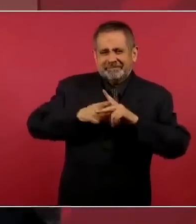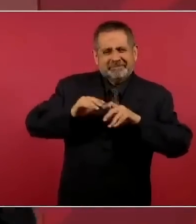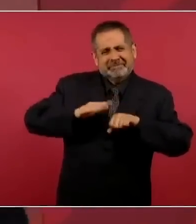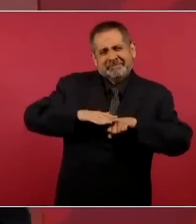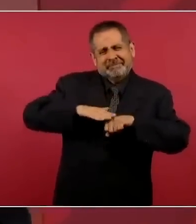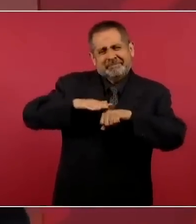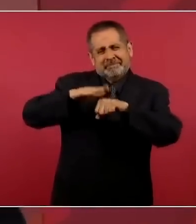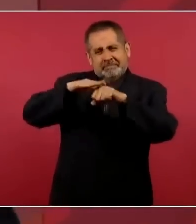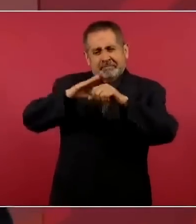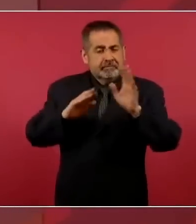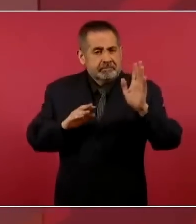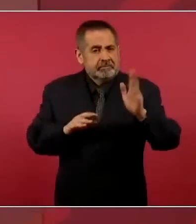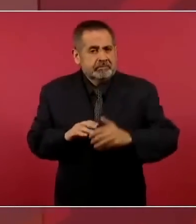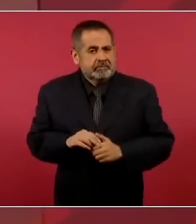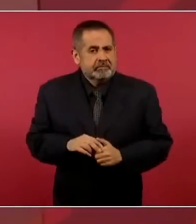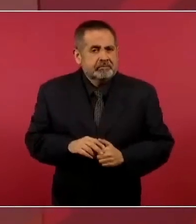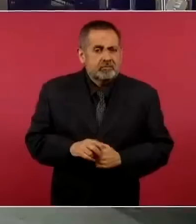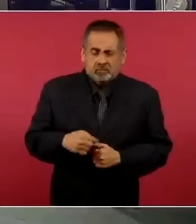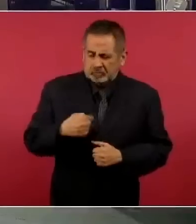Yo traía